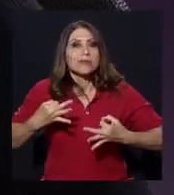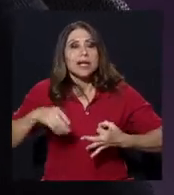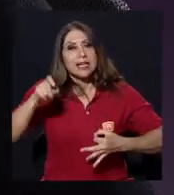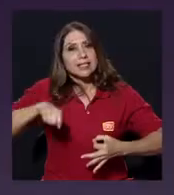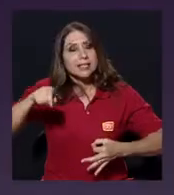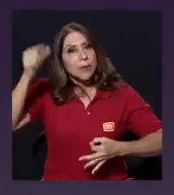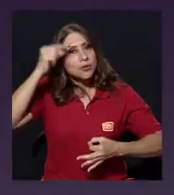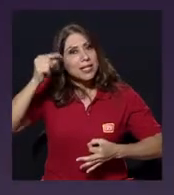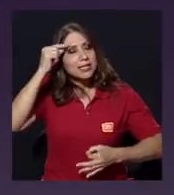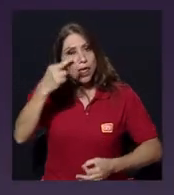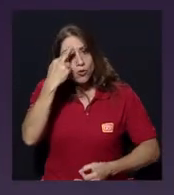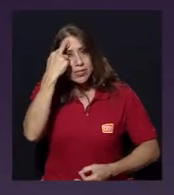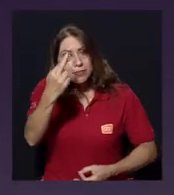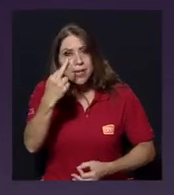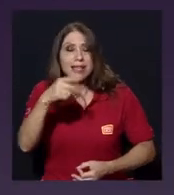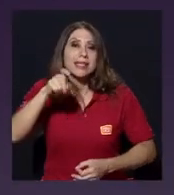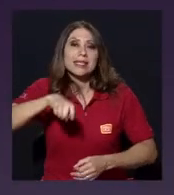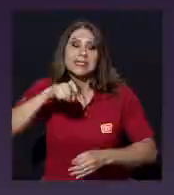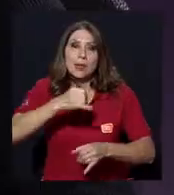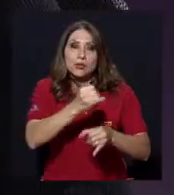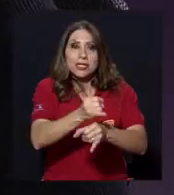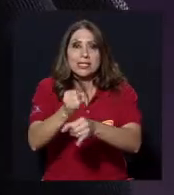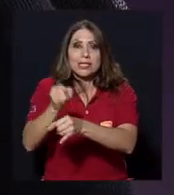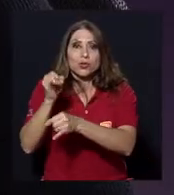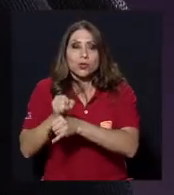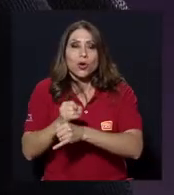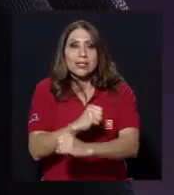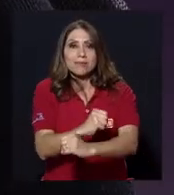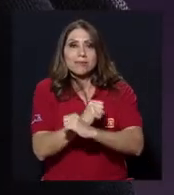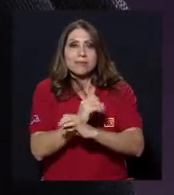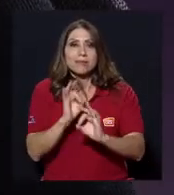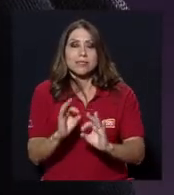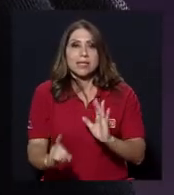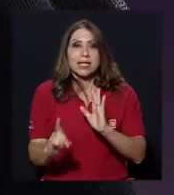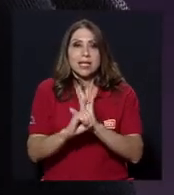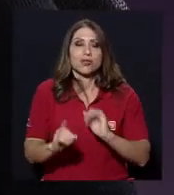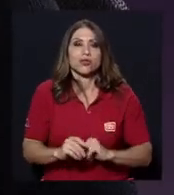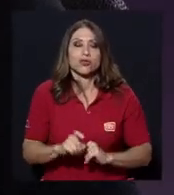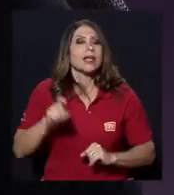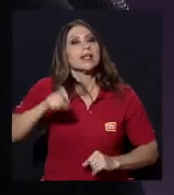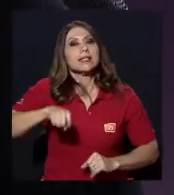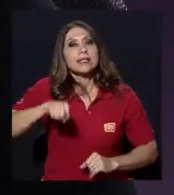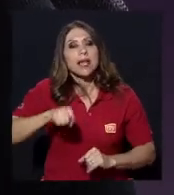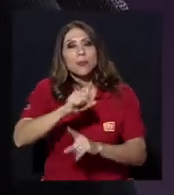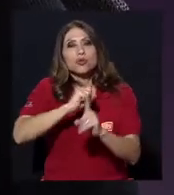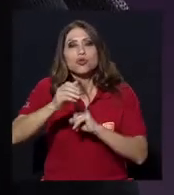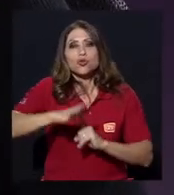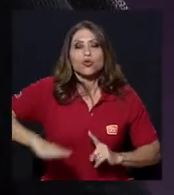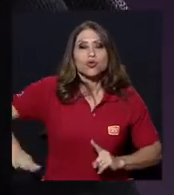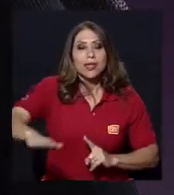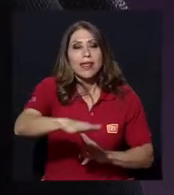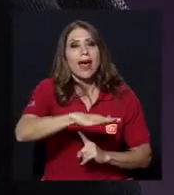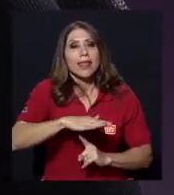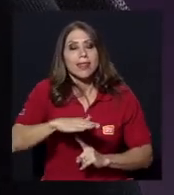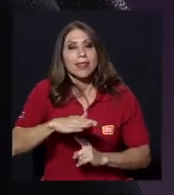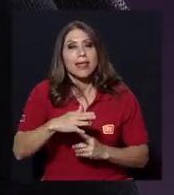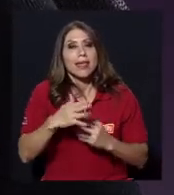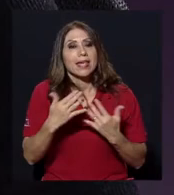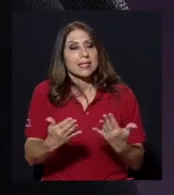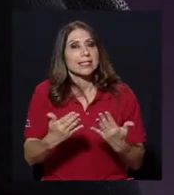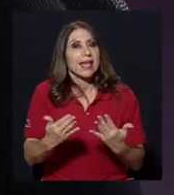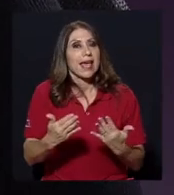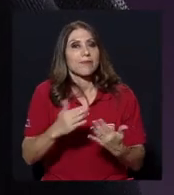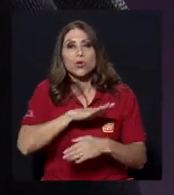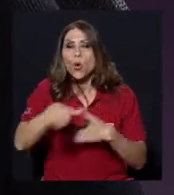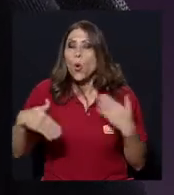instituciones que garanticen esos derechos, necesitamos una sociedad que sea completamente anuente a respetar